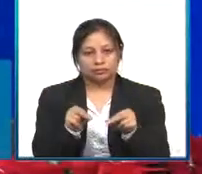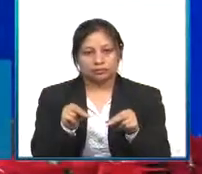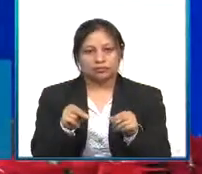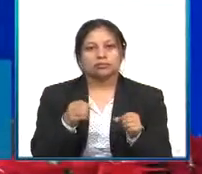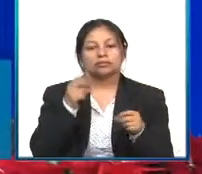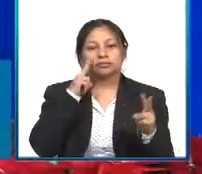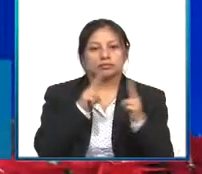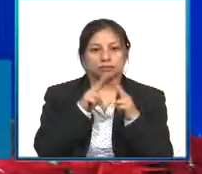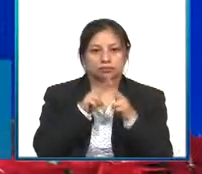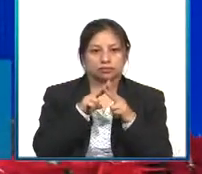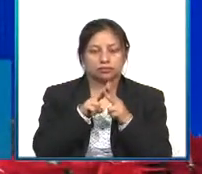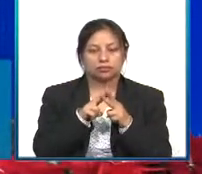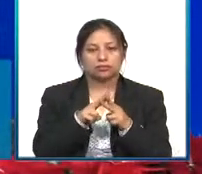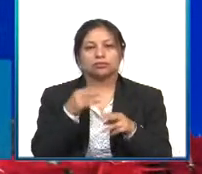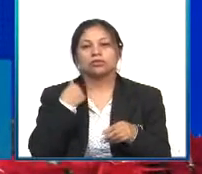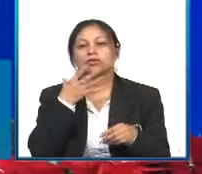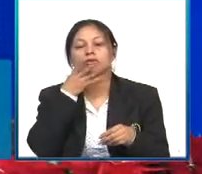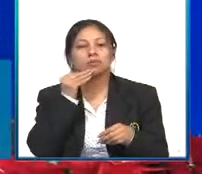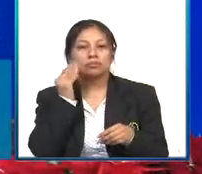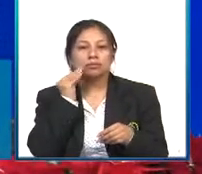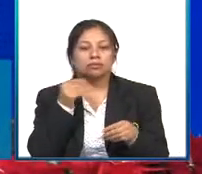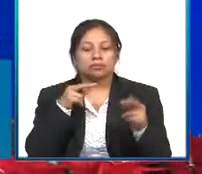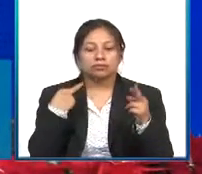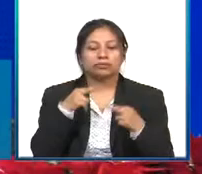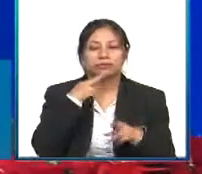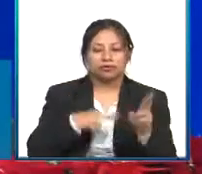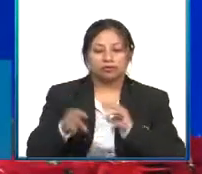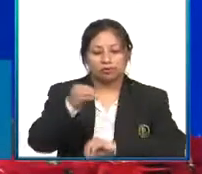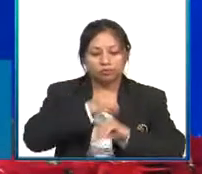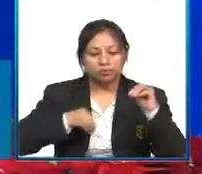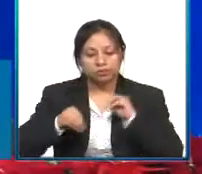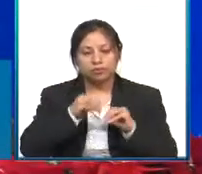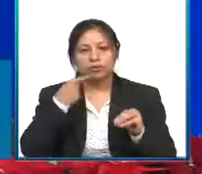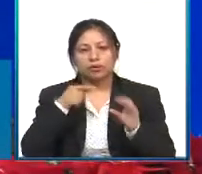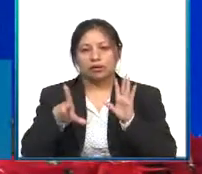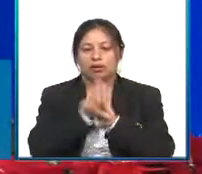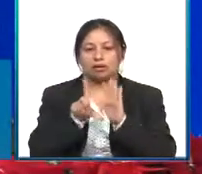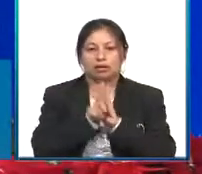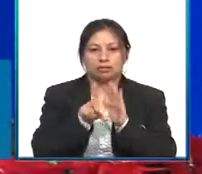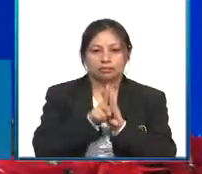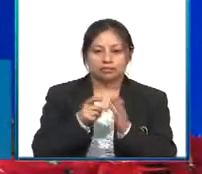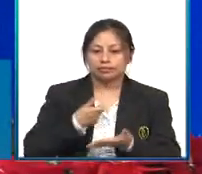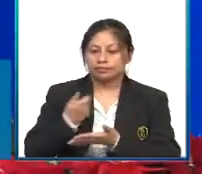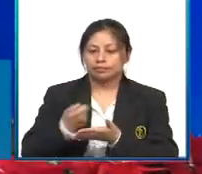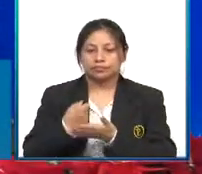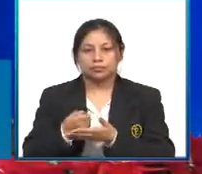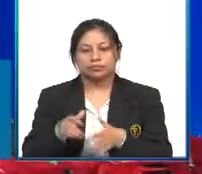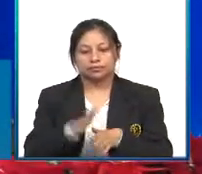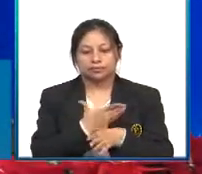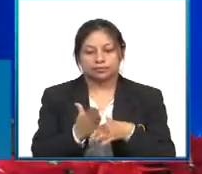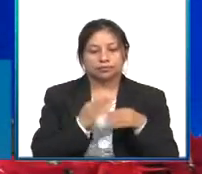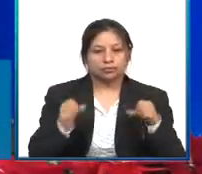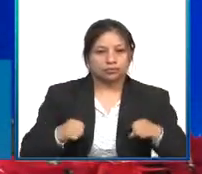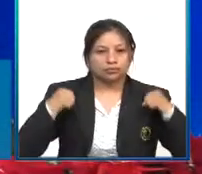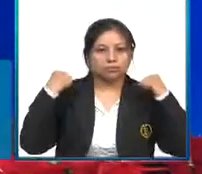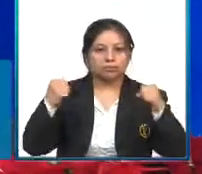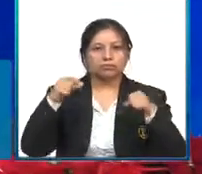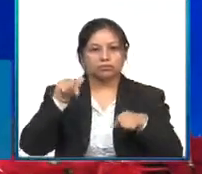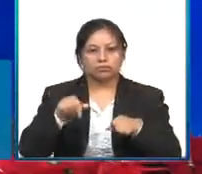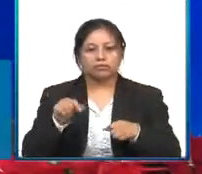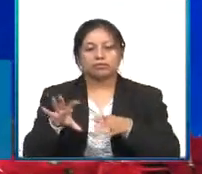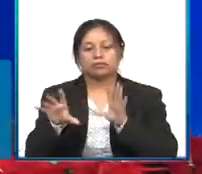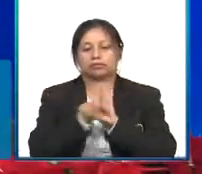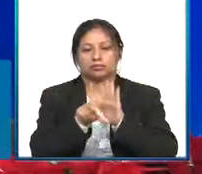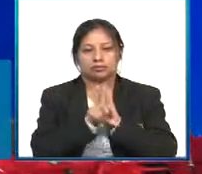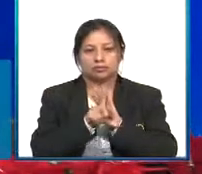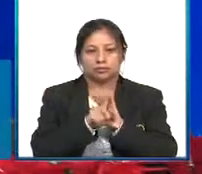de labores, conozca lo que dicen los expertos con relación a las reformas que se hicieron a la Ley de Actualización Tributaria, como parte del esfuerzo que hace el